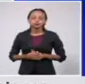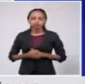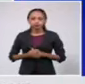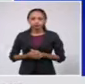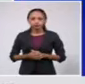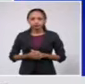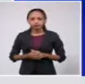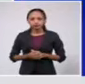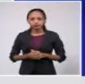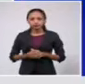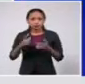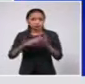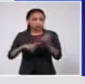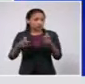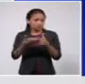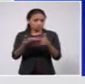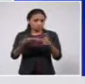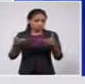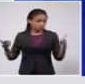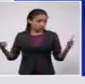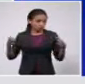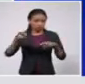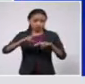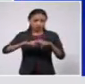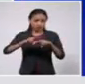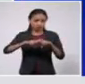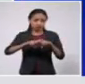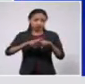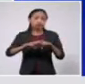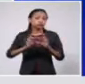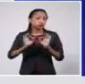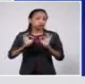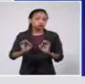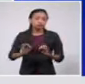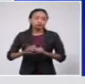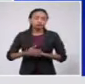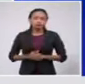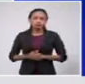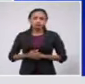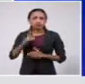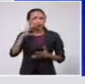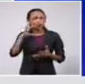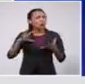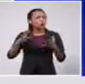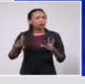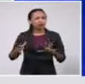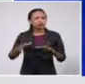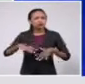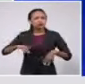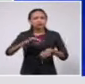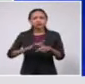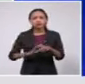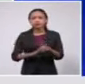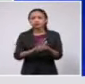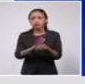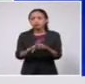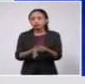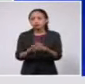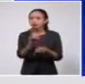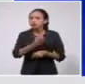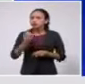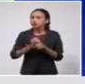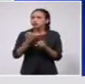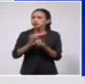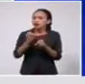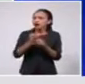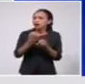mayor tasa de incidencia, como vamos a ver más adelante, y con una complejidad epidemiológica que se trabaja, se